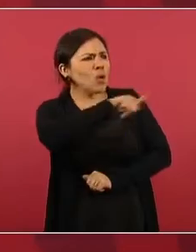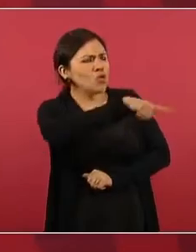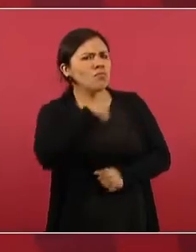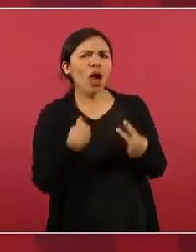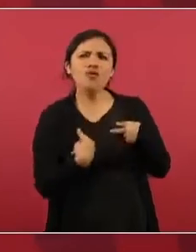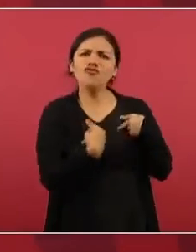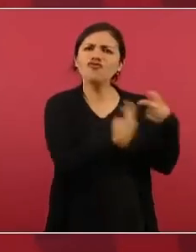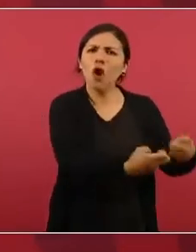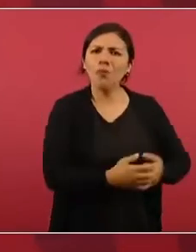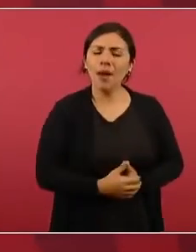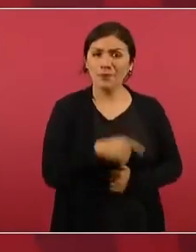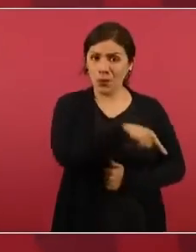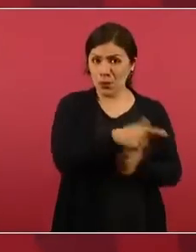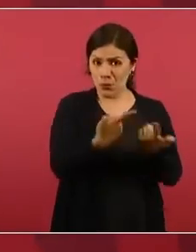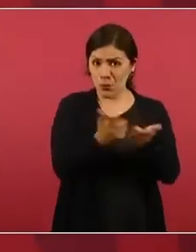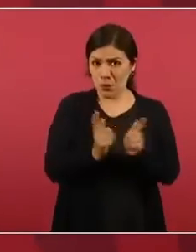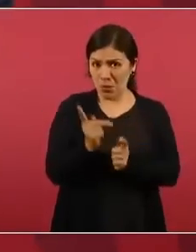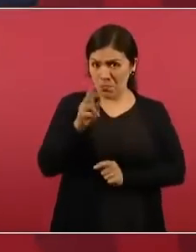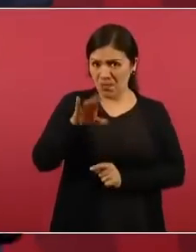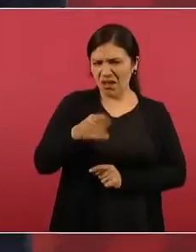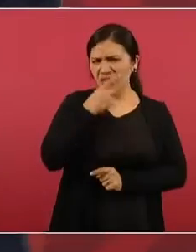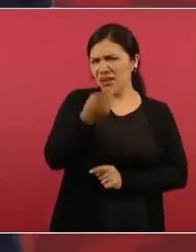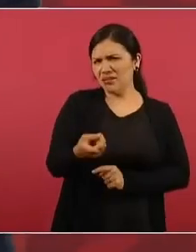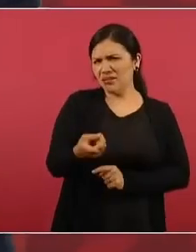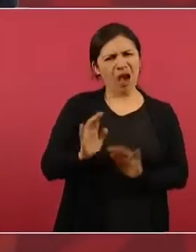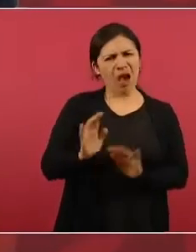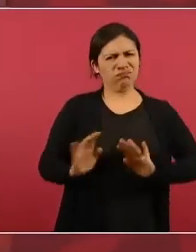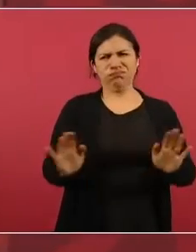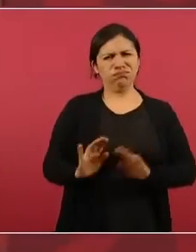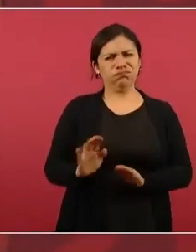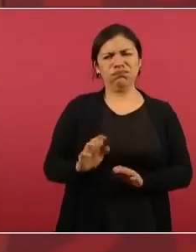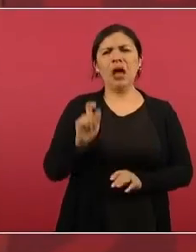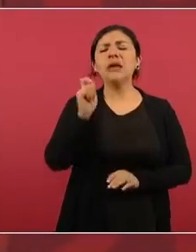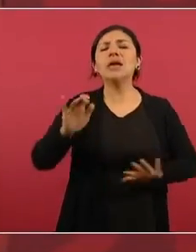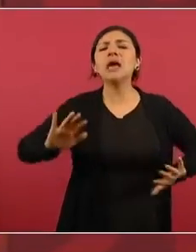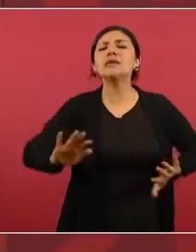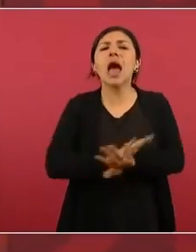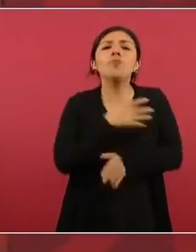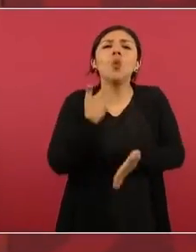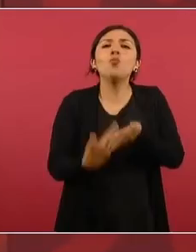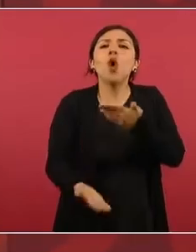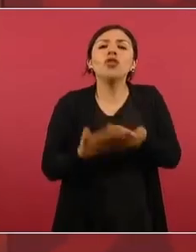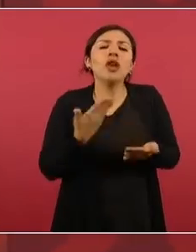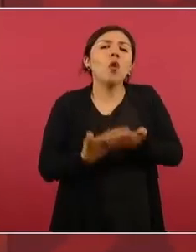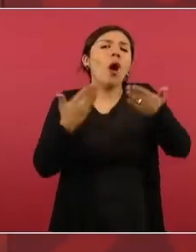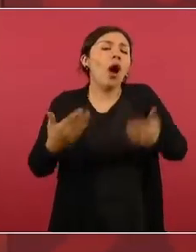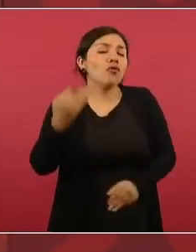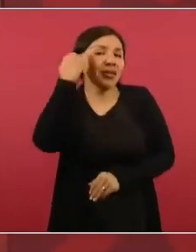Entonces los del PRI dicen, no, es la modernidad,